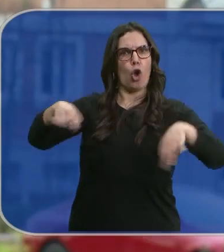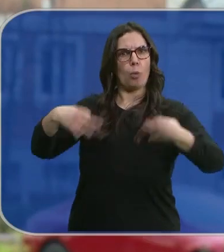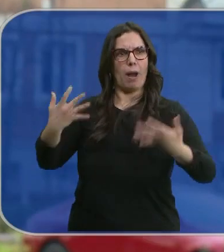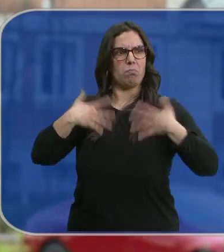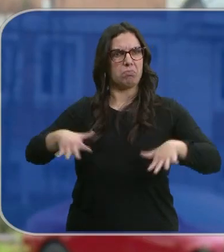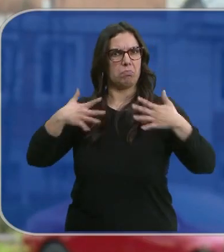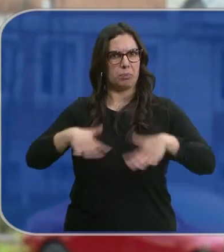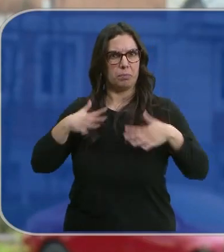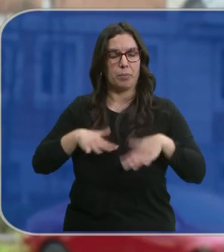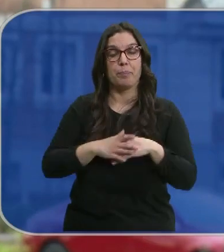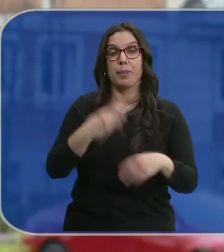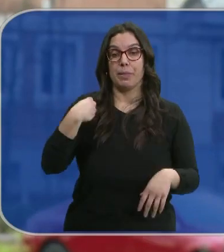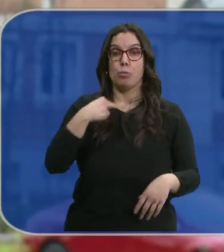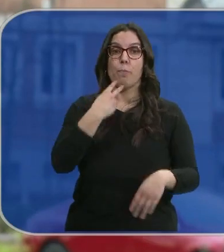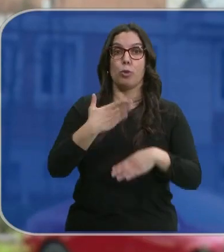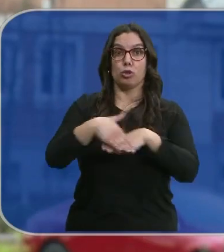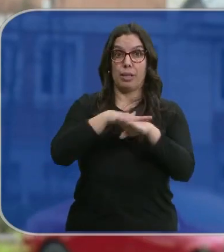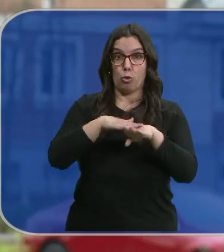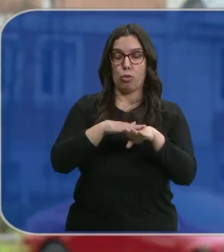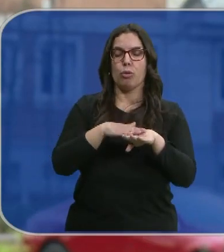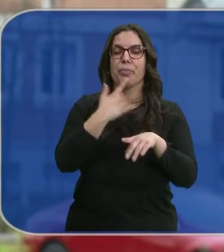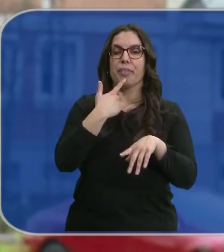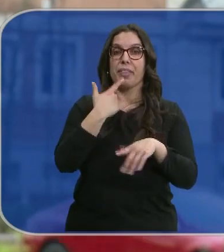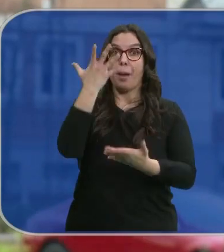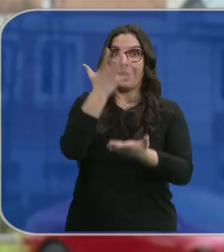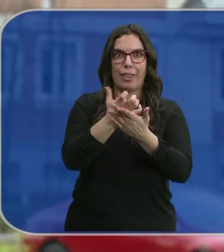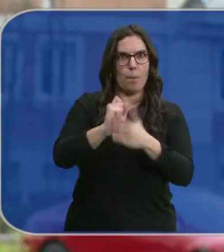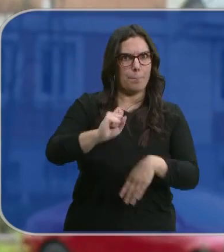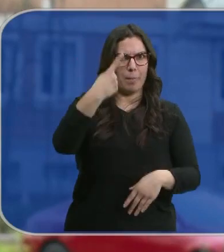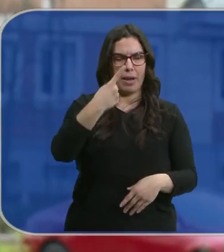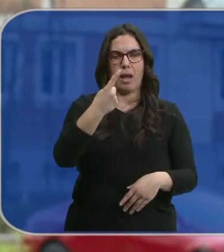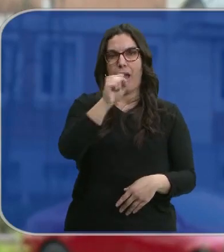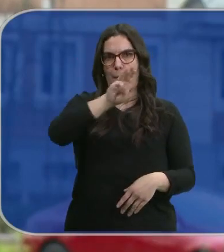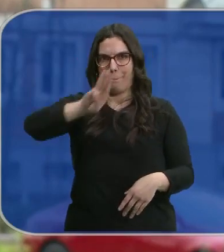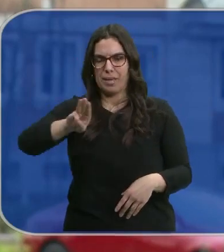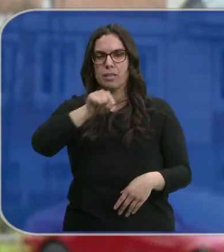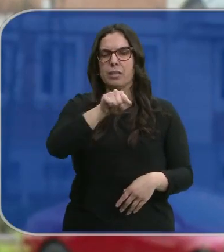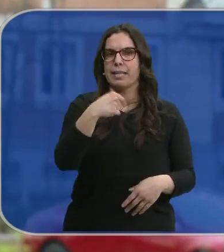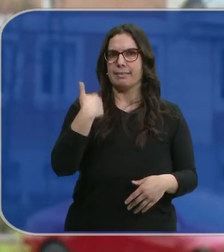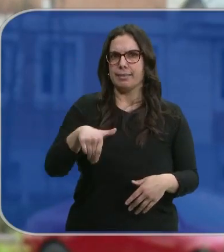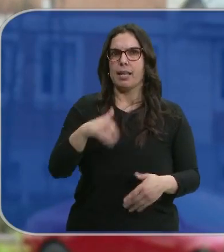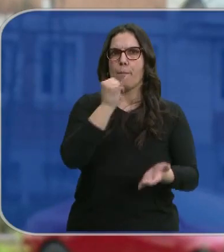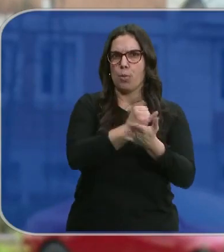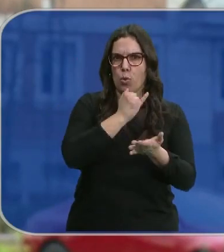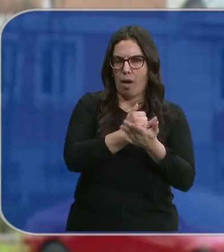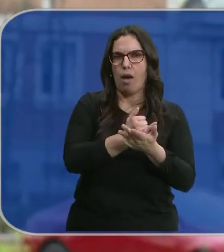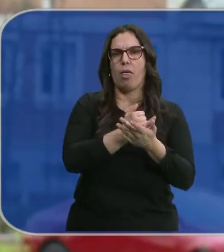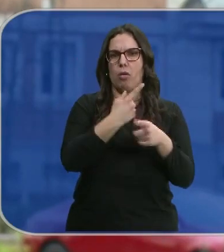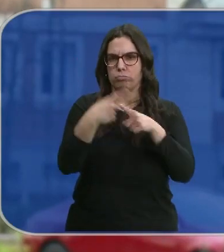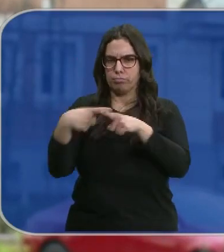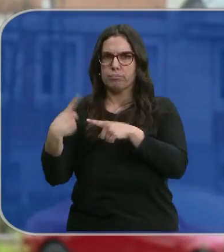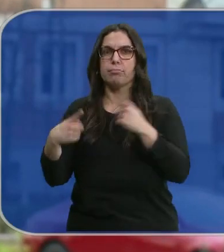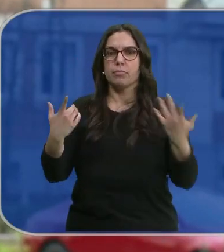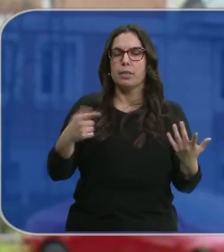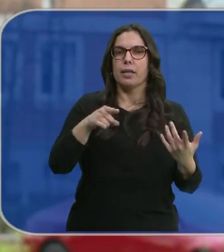Ha dicho la ministra portavoz que esta aplicación pionera, esta APP, que ya se ha aprobado en varios navegadores,